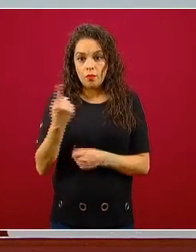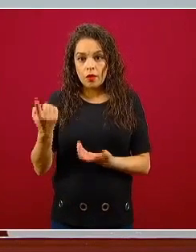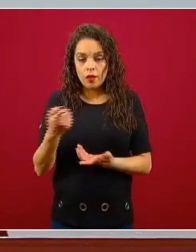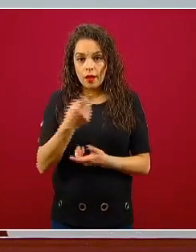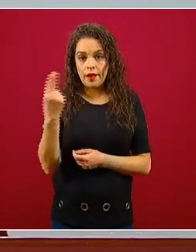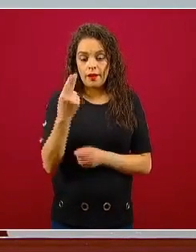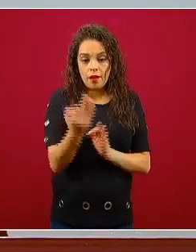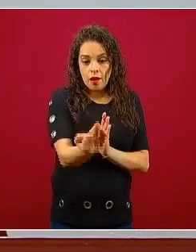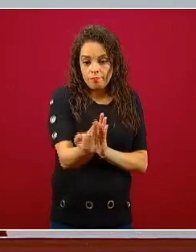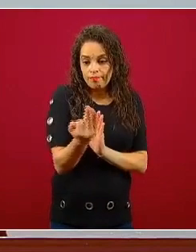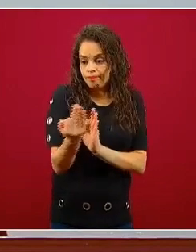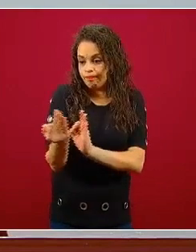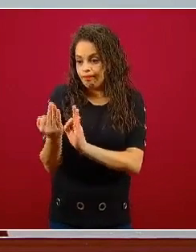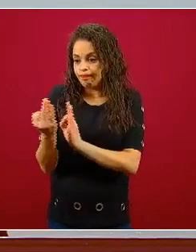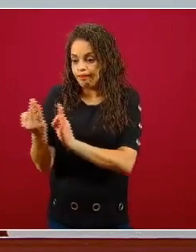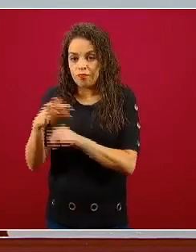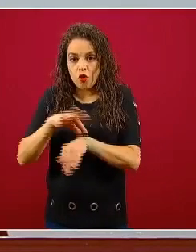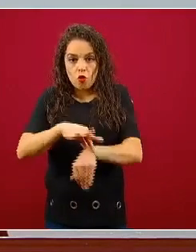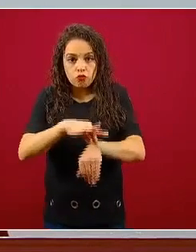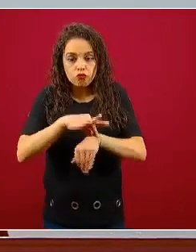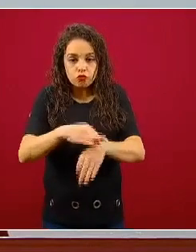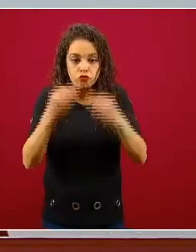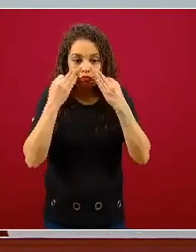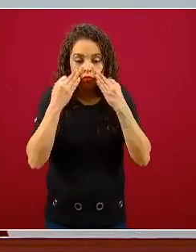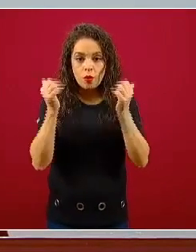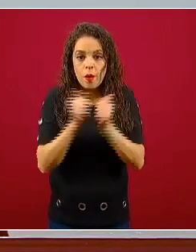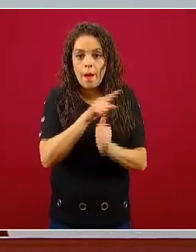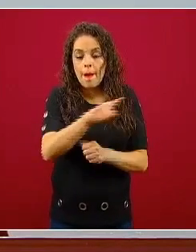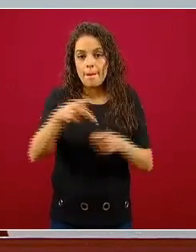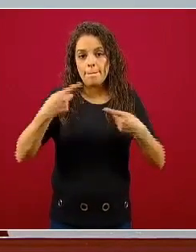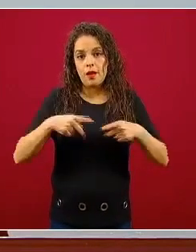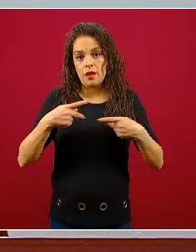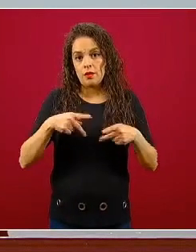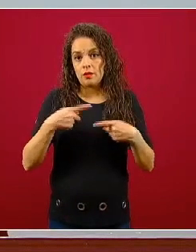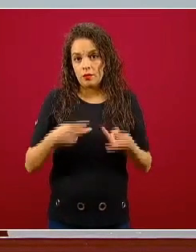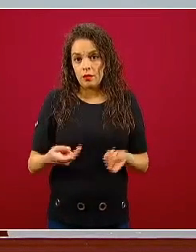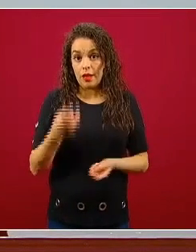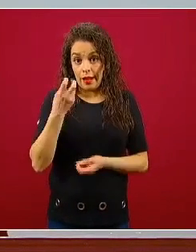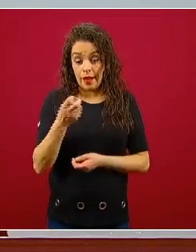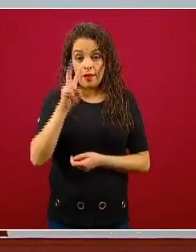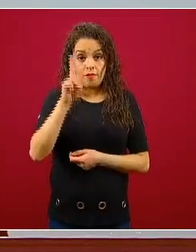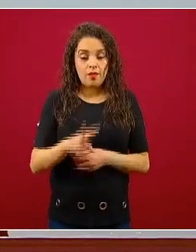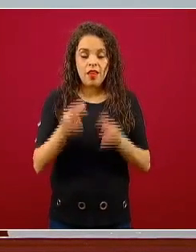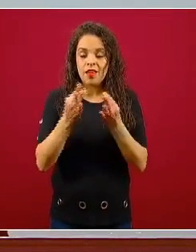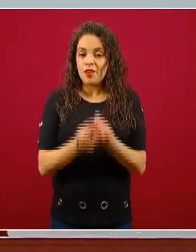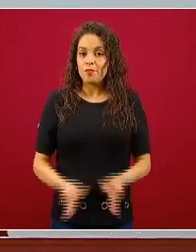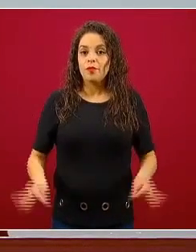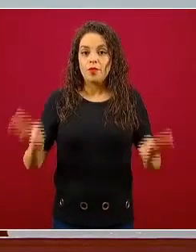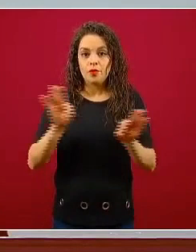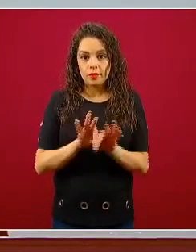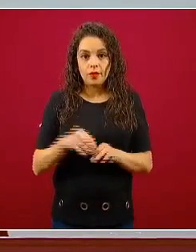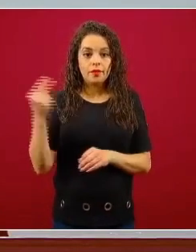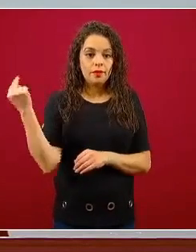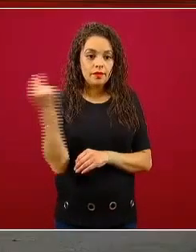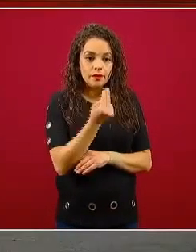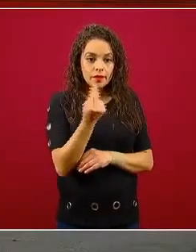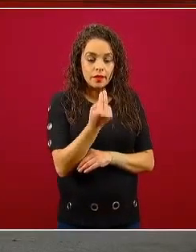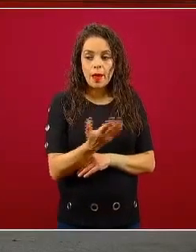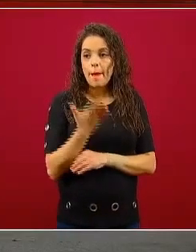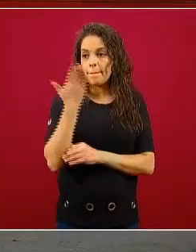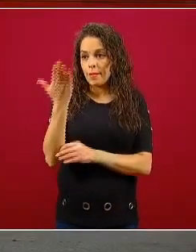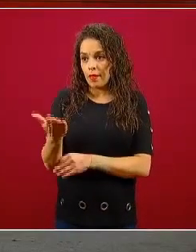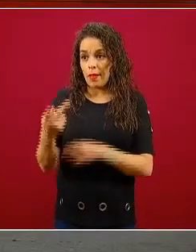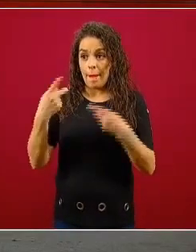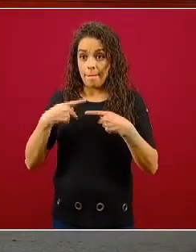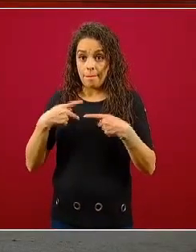cercanía física con las personas que cuidan, y por ello también es muy importante pedir que los